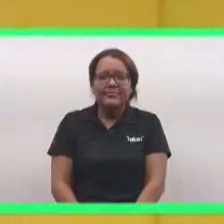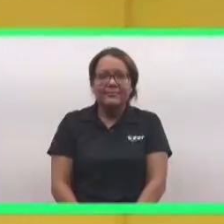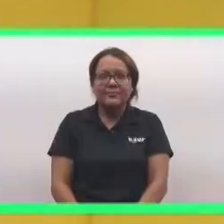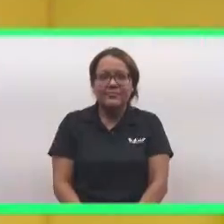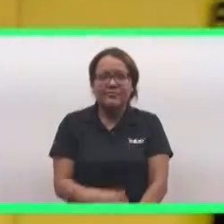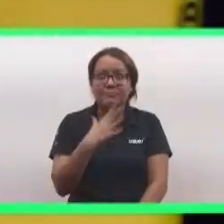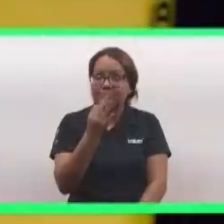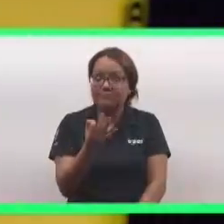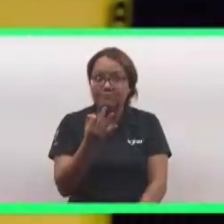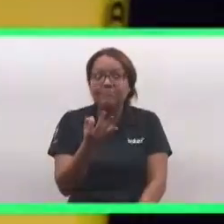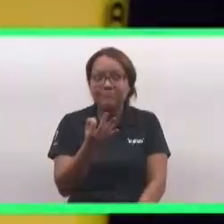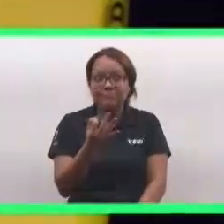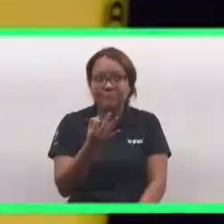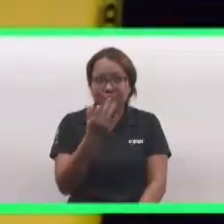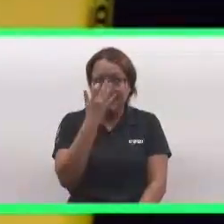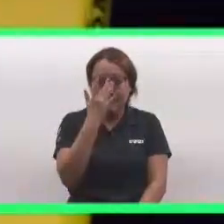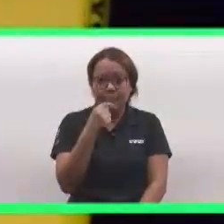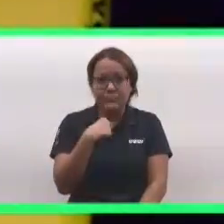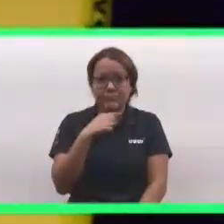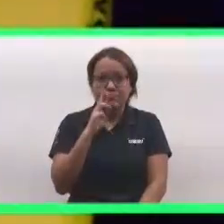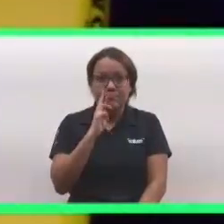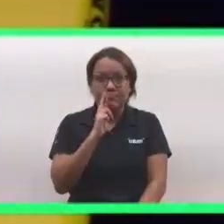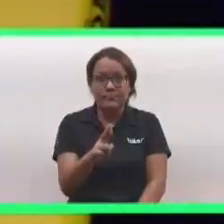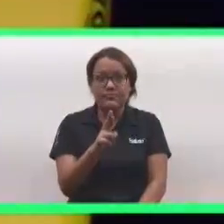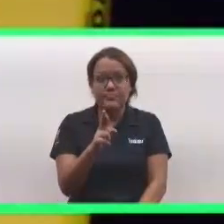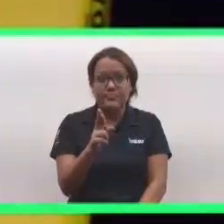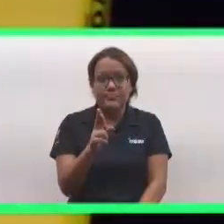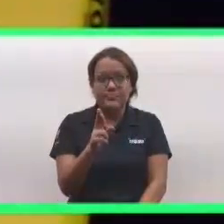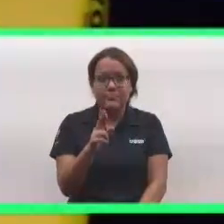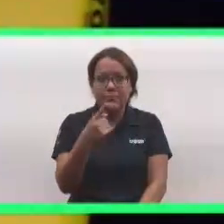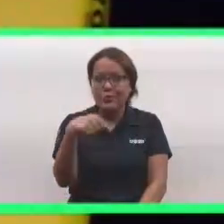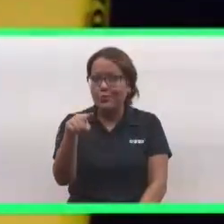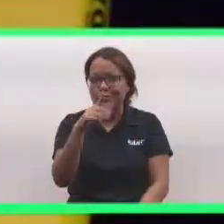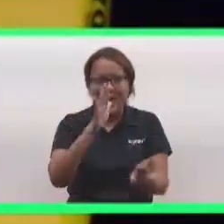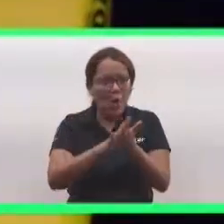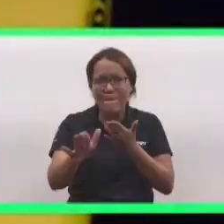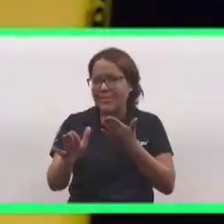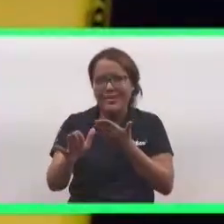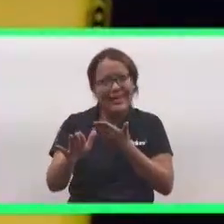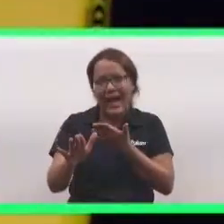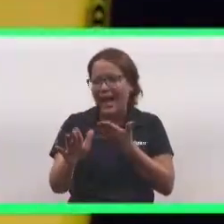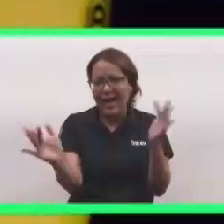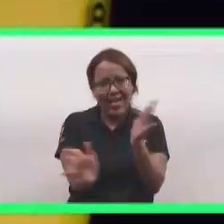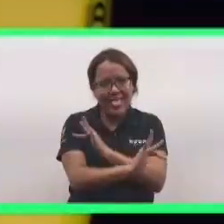¿Ah? A ver, le voy a dar la respuesta. Ya no compre.